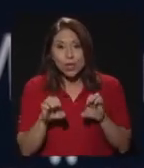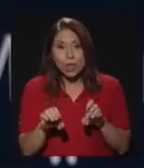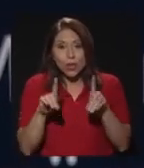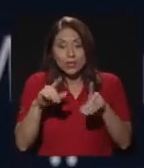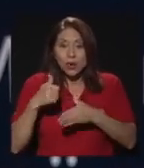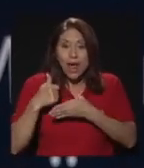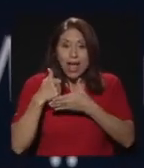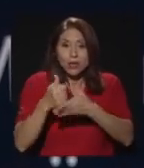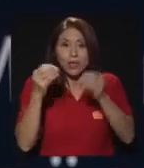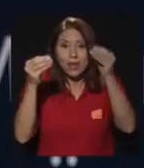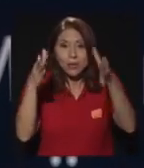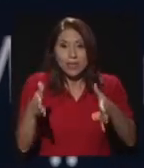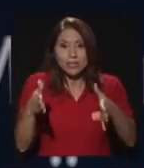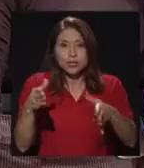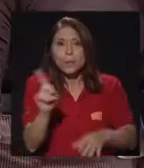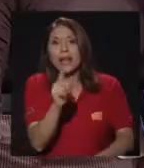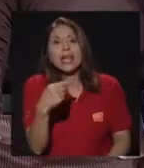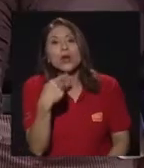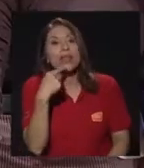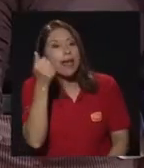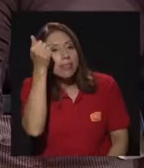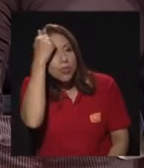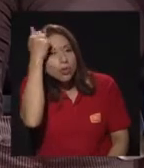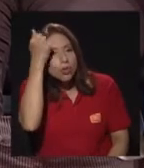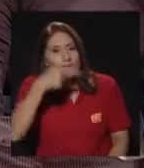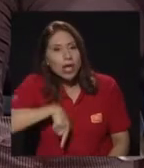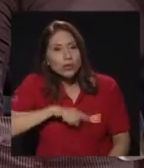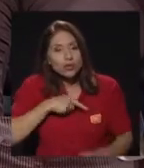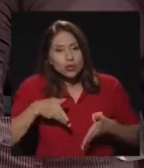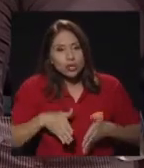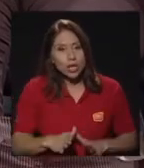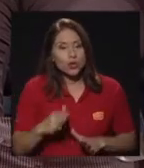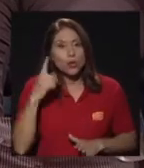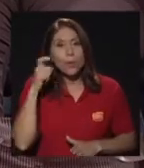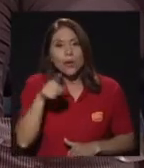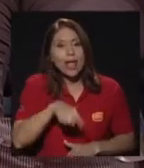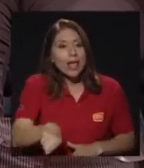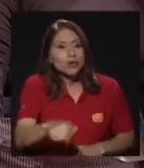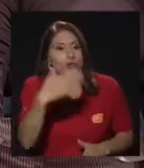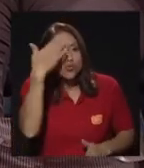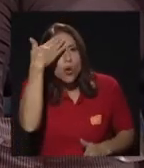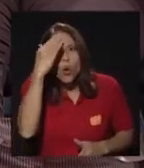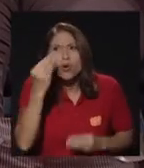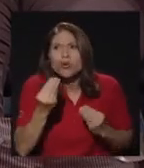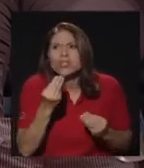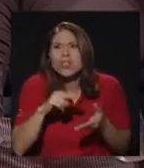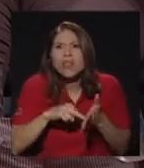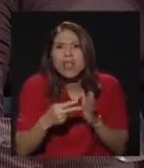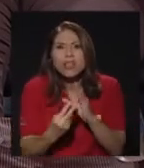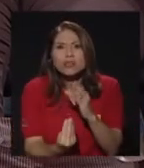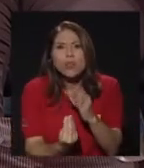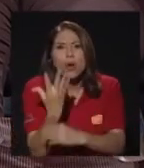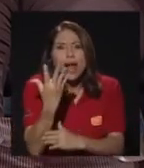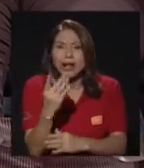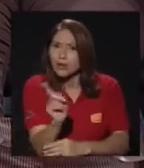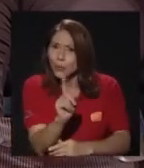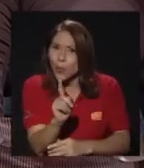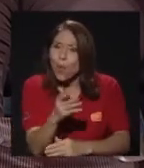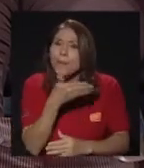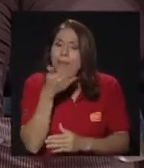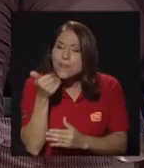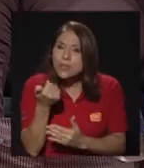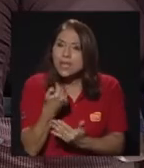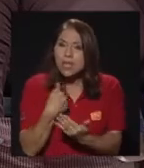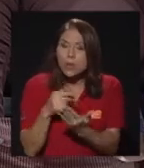que no le digan tontos a nuestros hijos porque no conocen, digamos, un volcán, sino que más bien encontrar programas interactivos